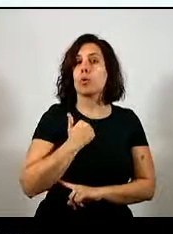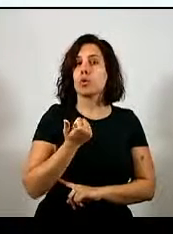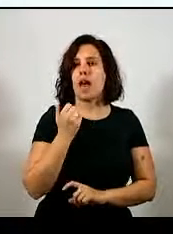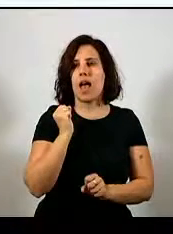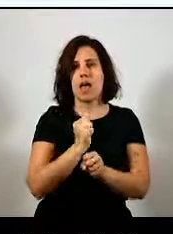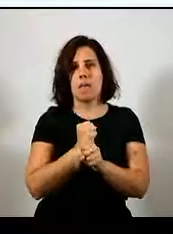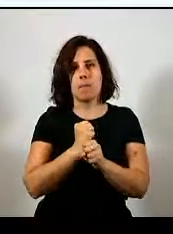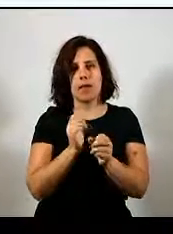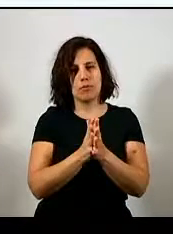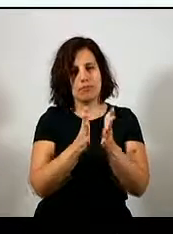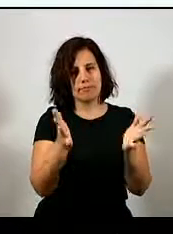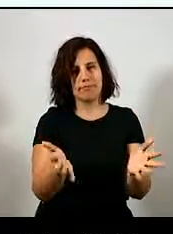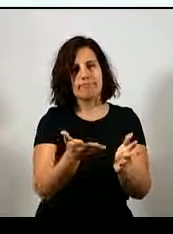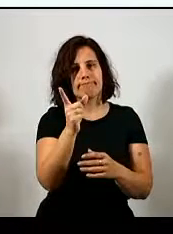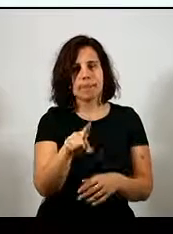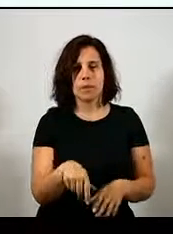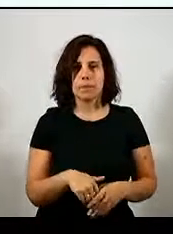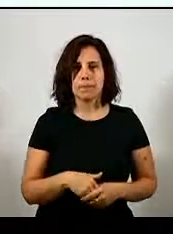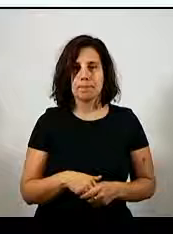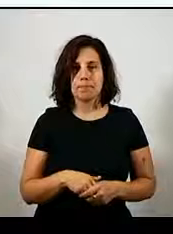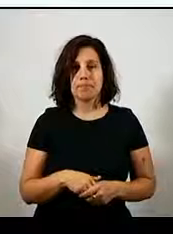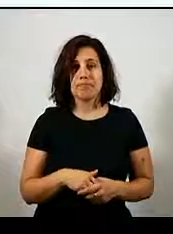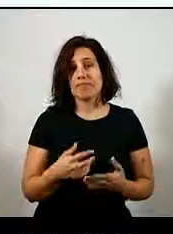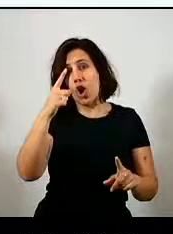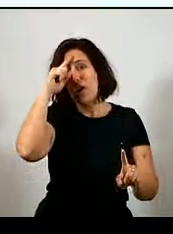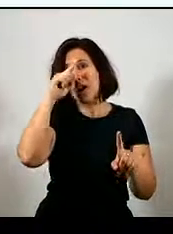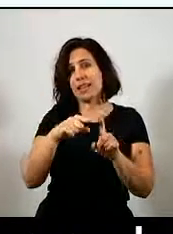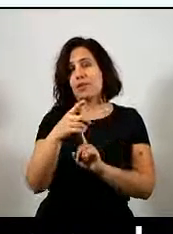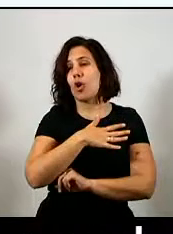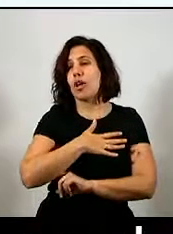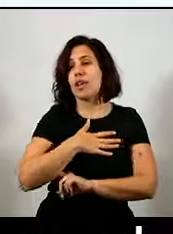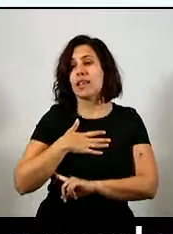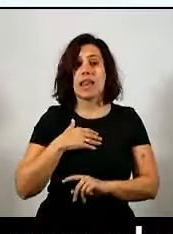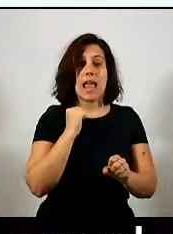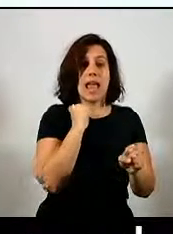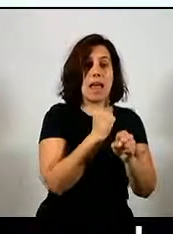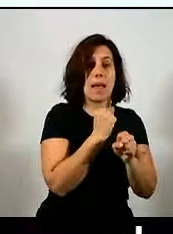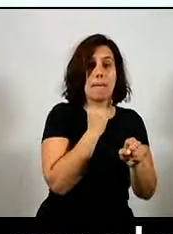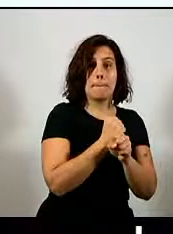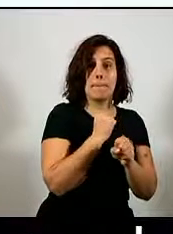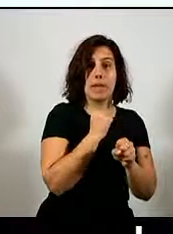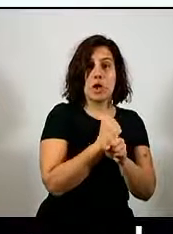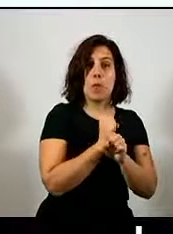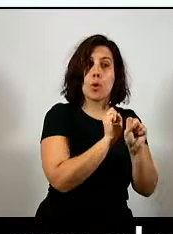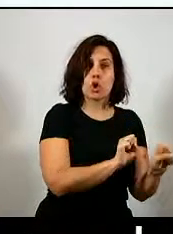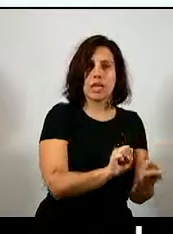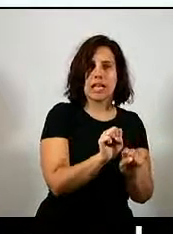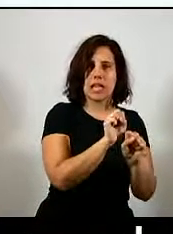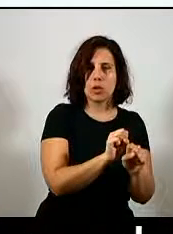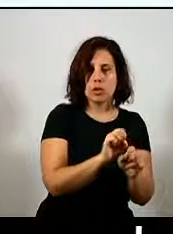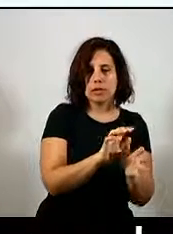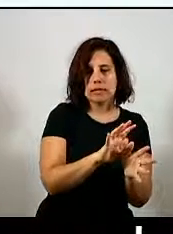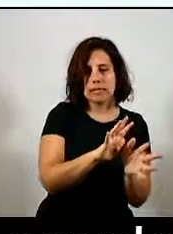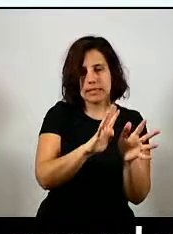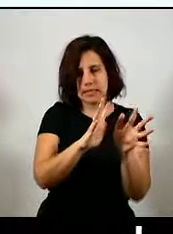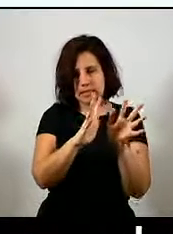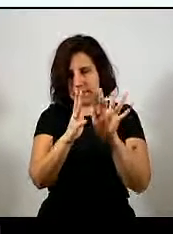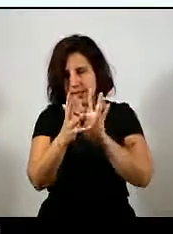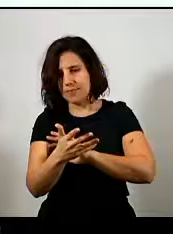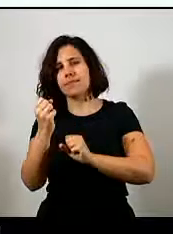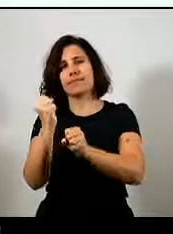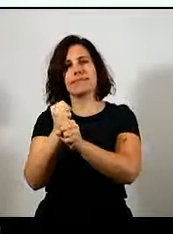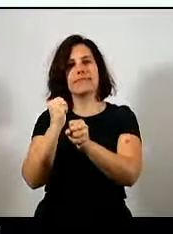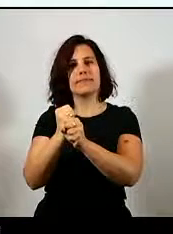su mantenimiento. Se trata de facilitar la transición del empleo protegido al mercado laboral